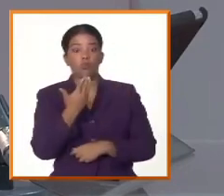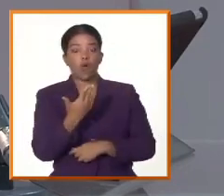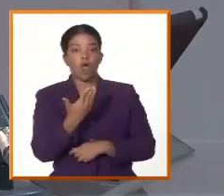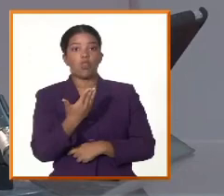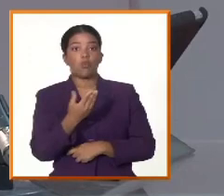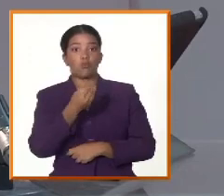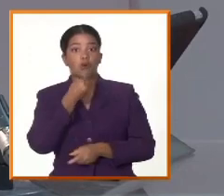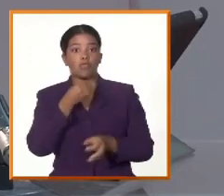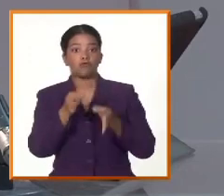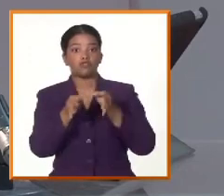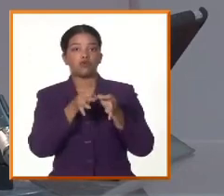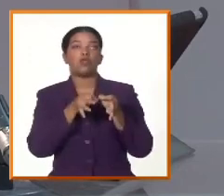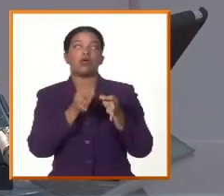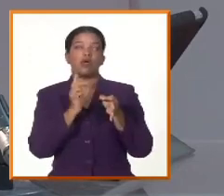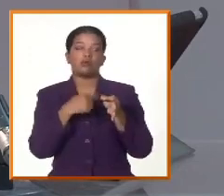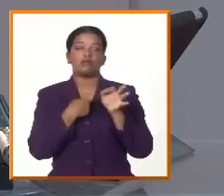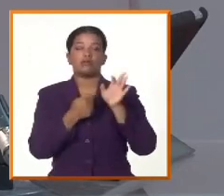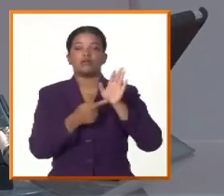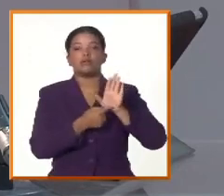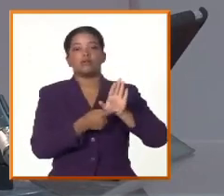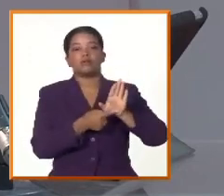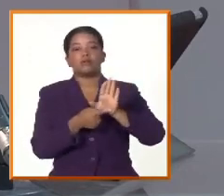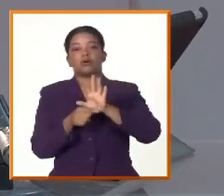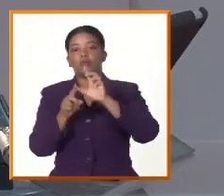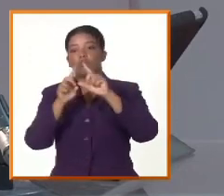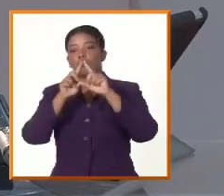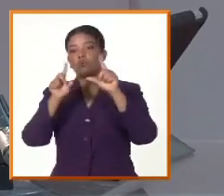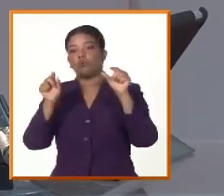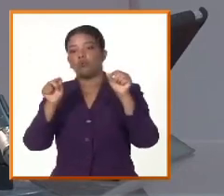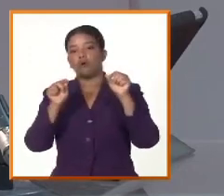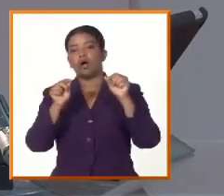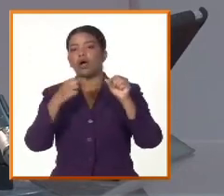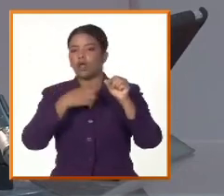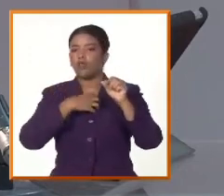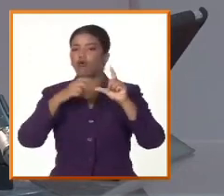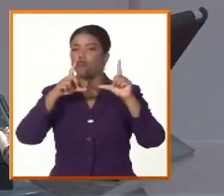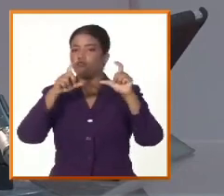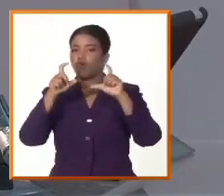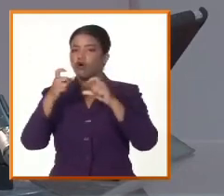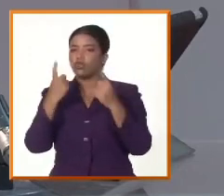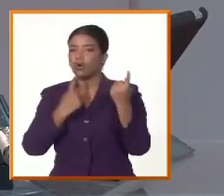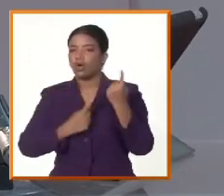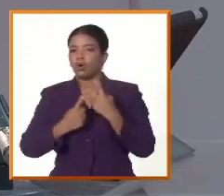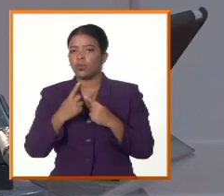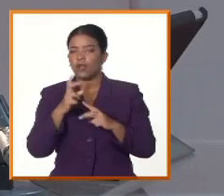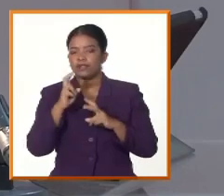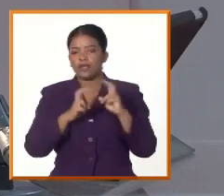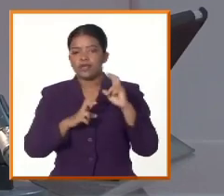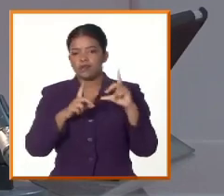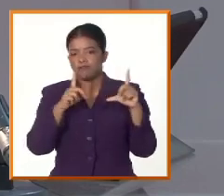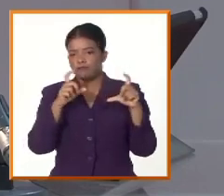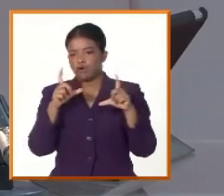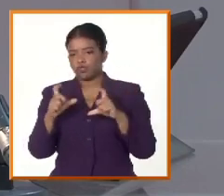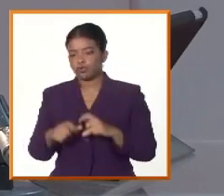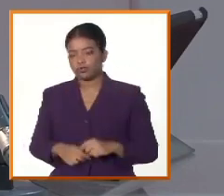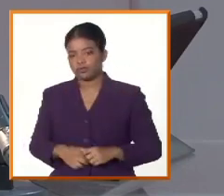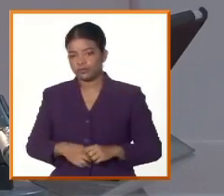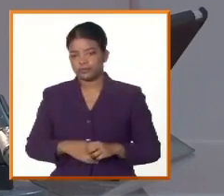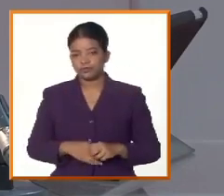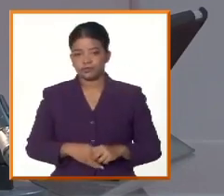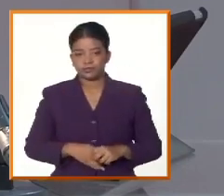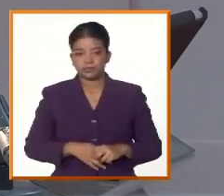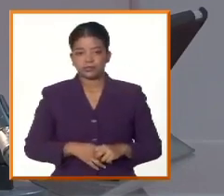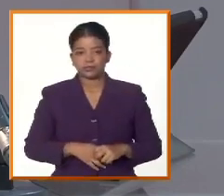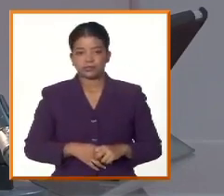implementar y es una sorpresa y alguna foto donde aparecen en estos talleres de productos que